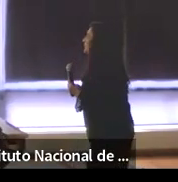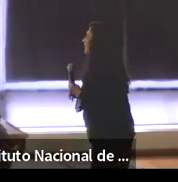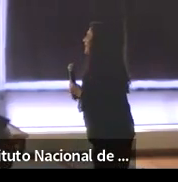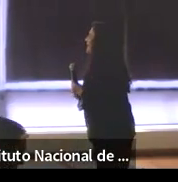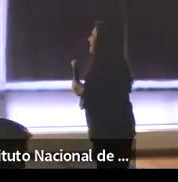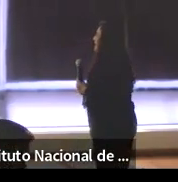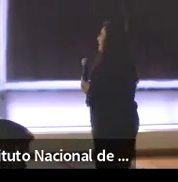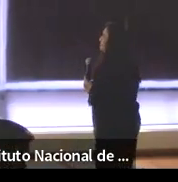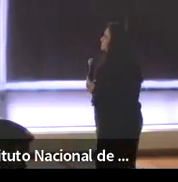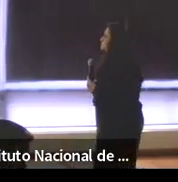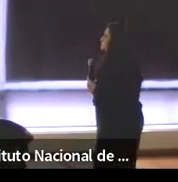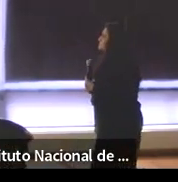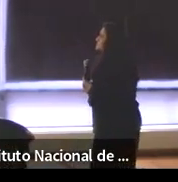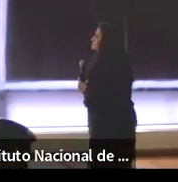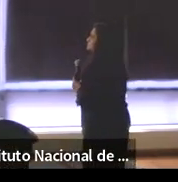otro